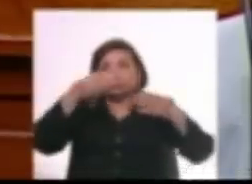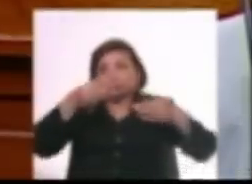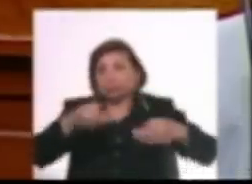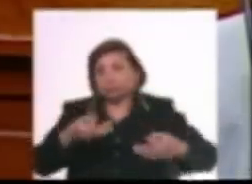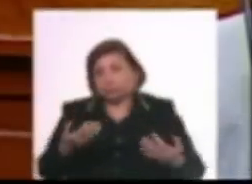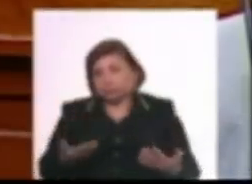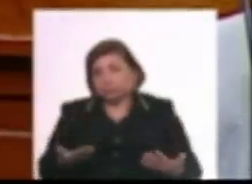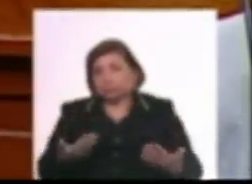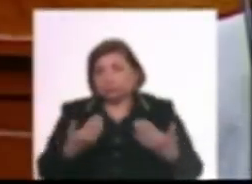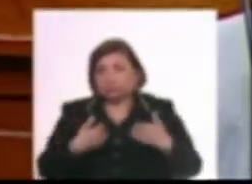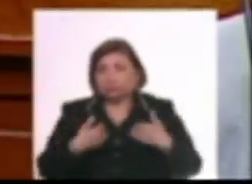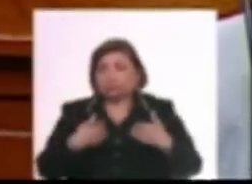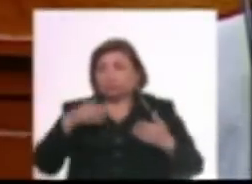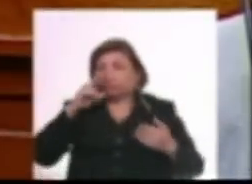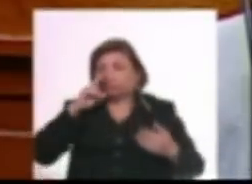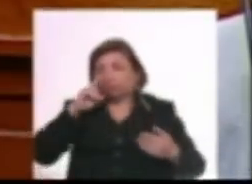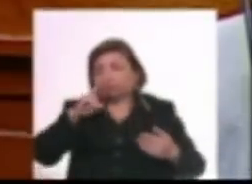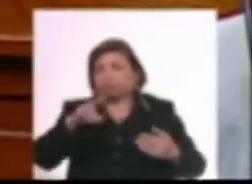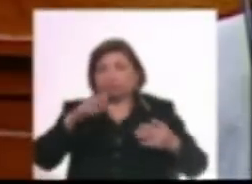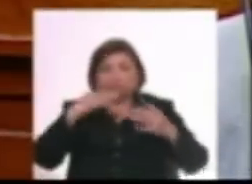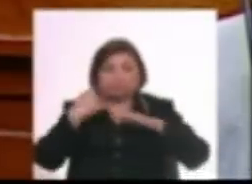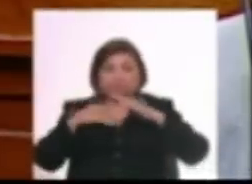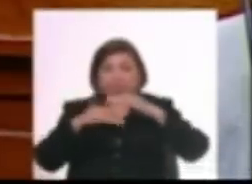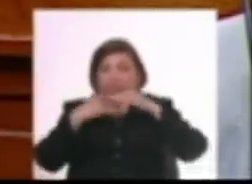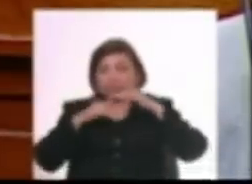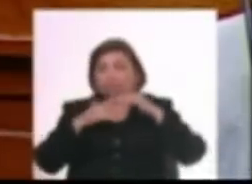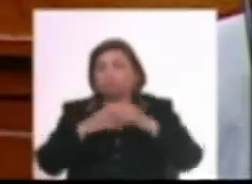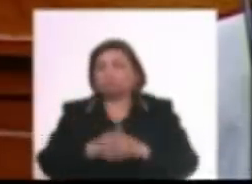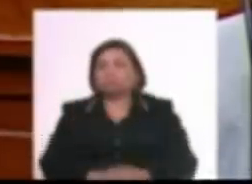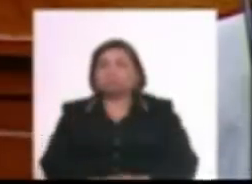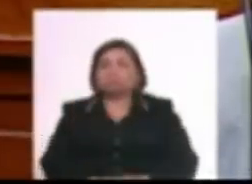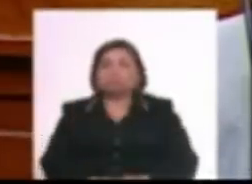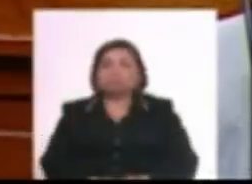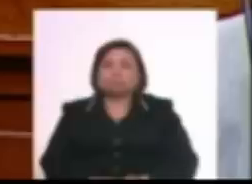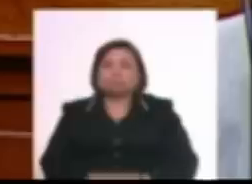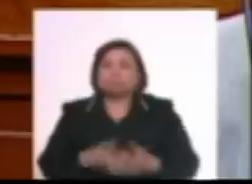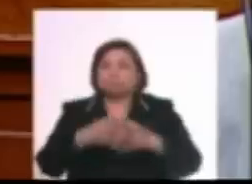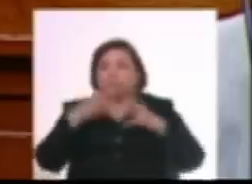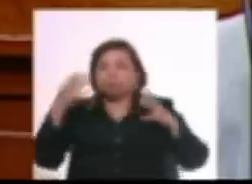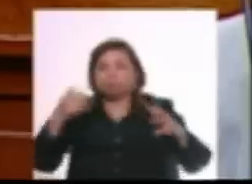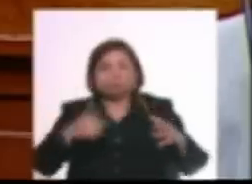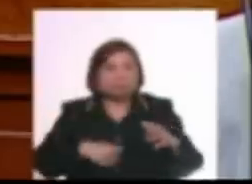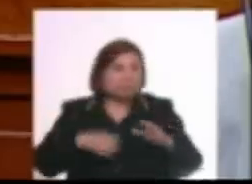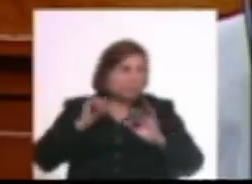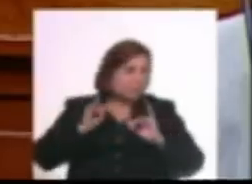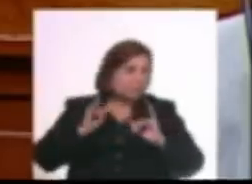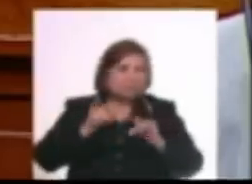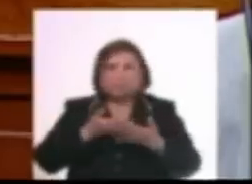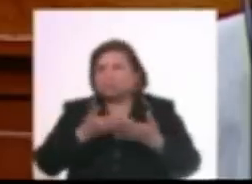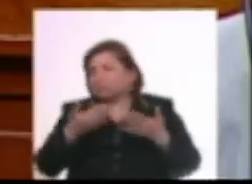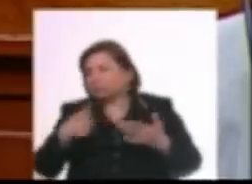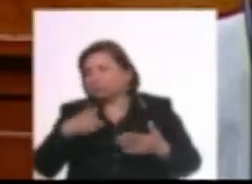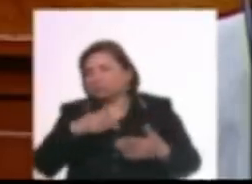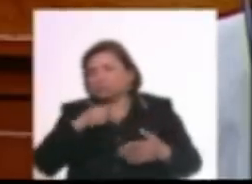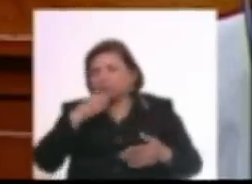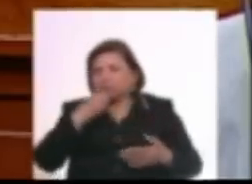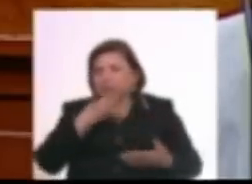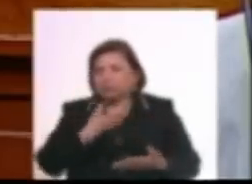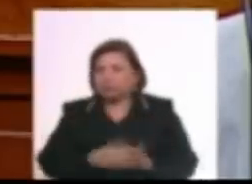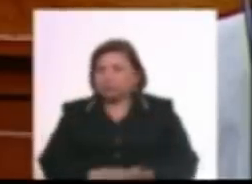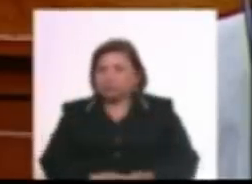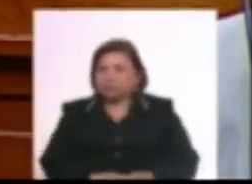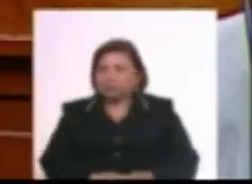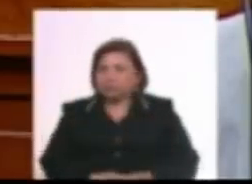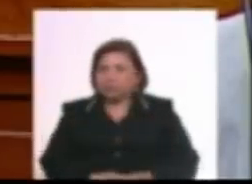democracia. Pues no nos resta más que agradecerle por principio de cuentas esta entrevista y después desearle a todo el